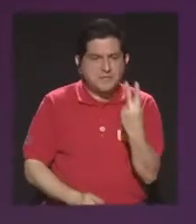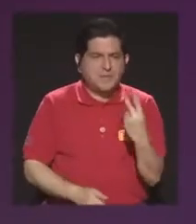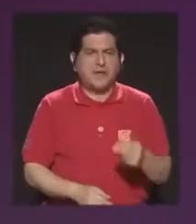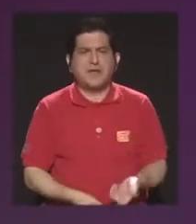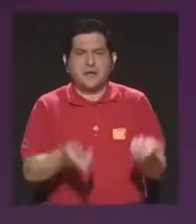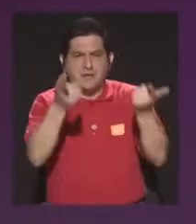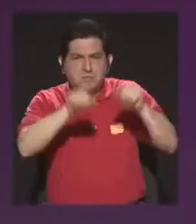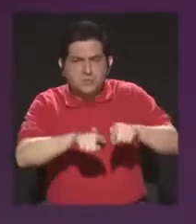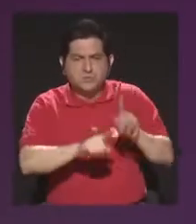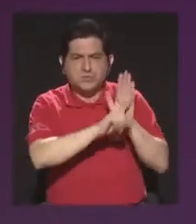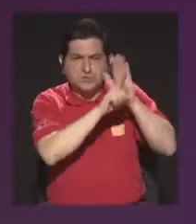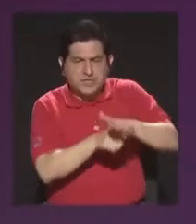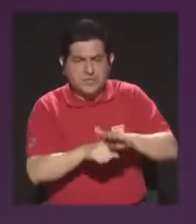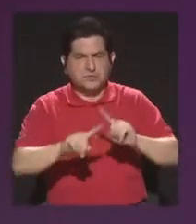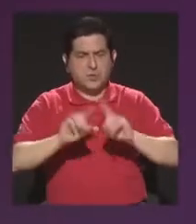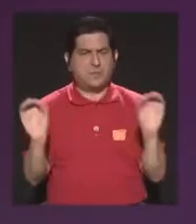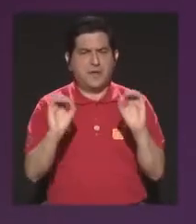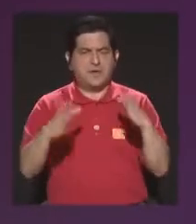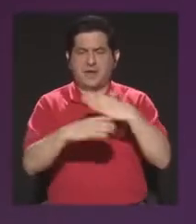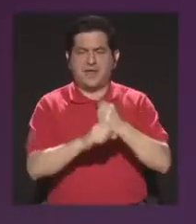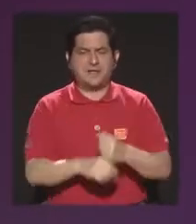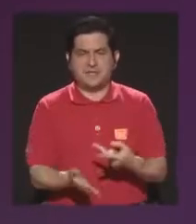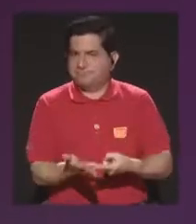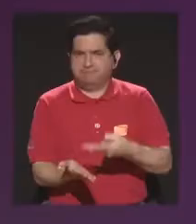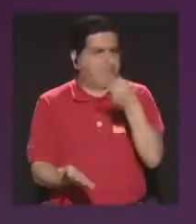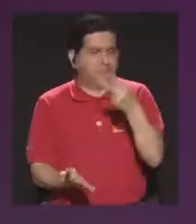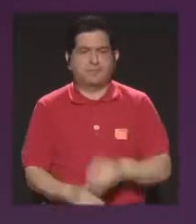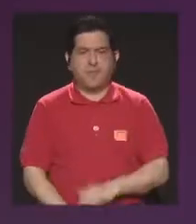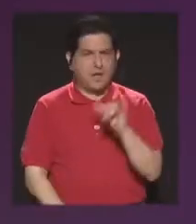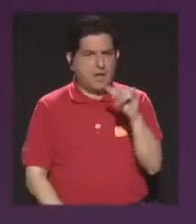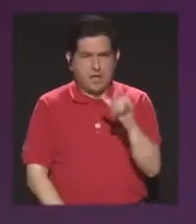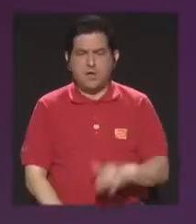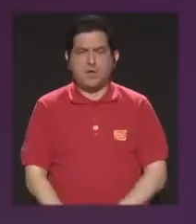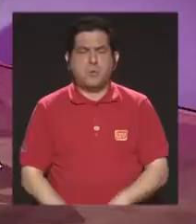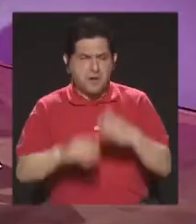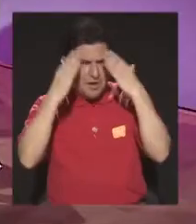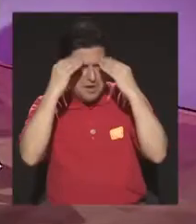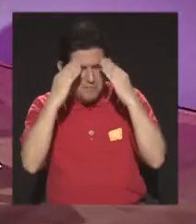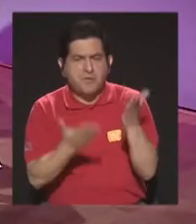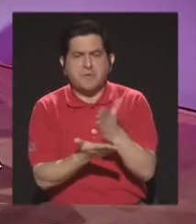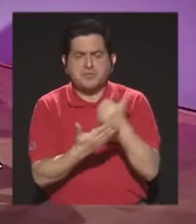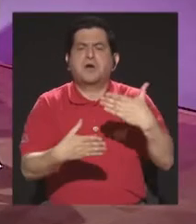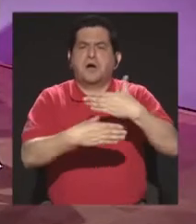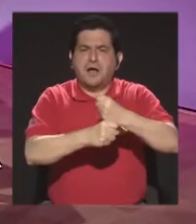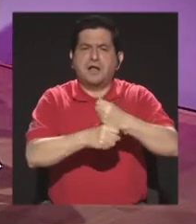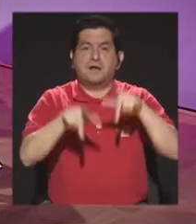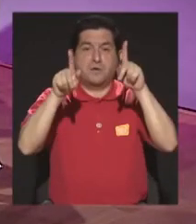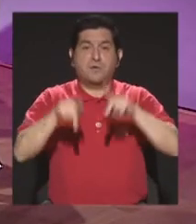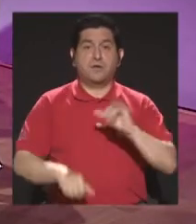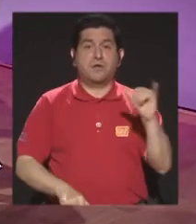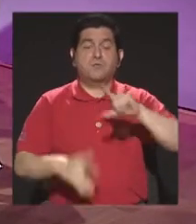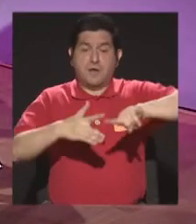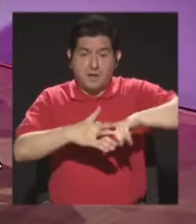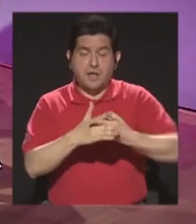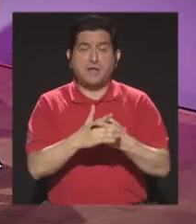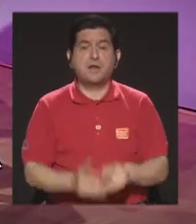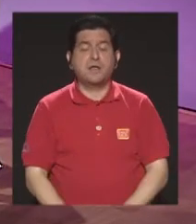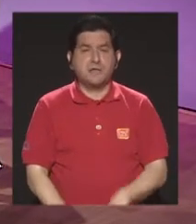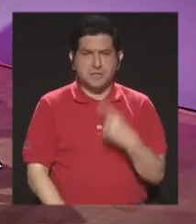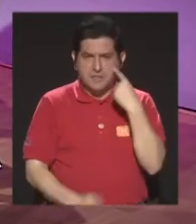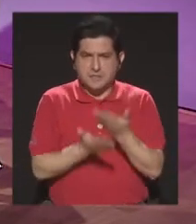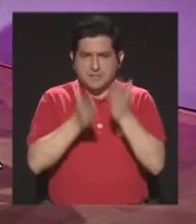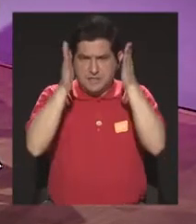acoso y no hacer nada tampoco es del todo válido. Puedes también reportarlo, puedes hacer algo al respecto, y queremos que la gente también empiece a ser testigo